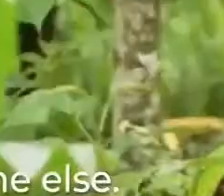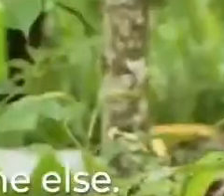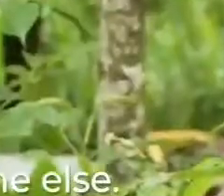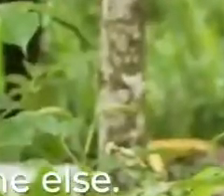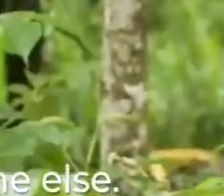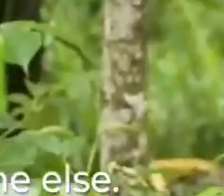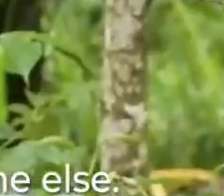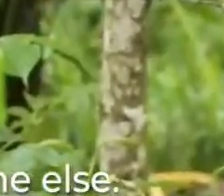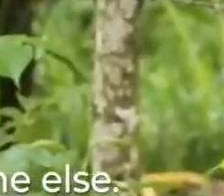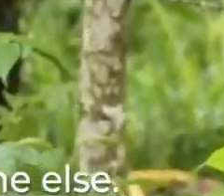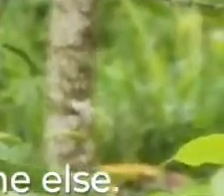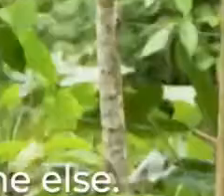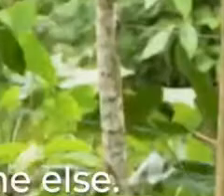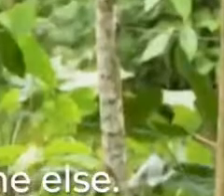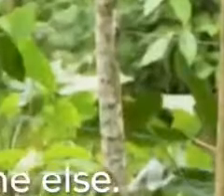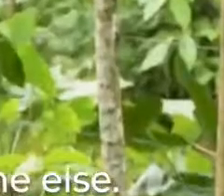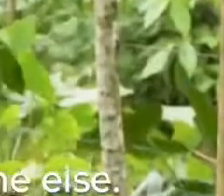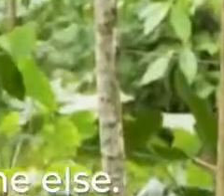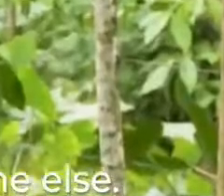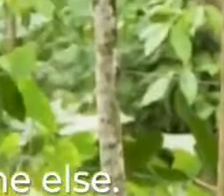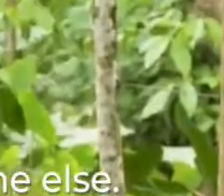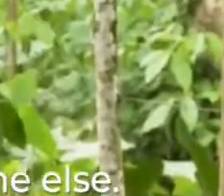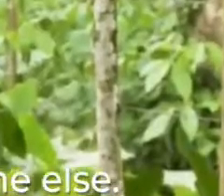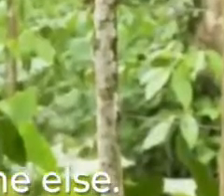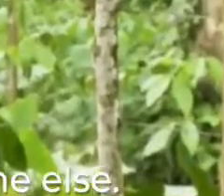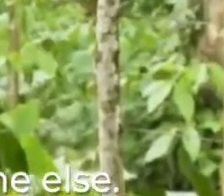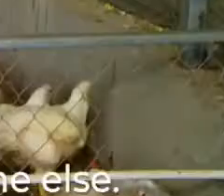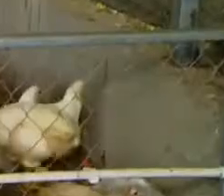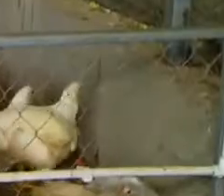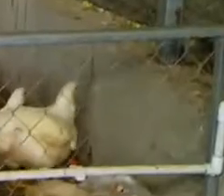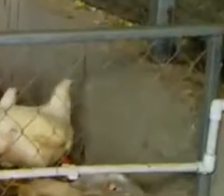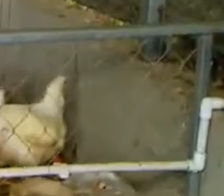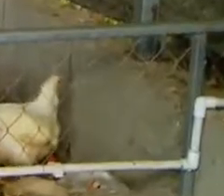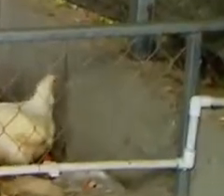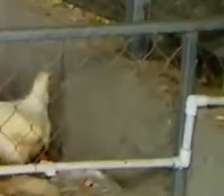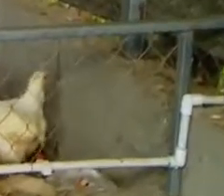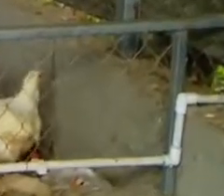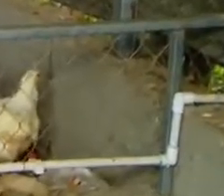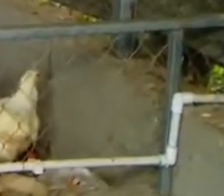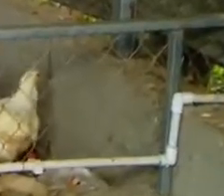yuca, yo le compro a otra persona.